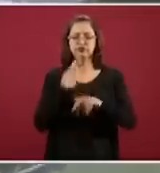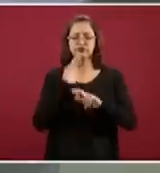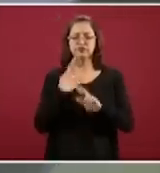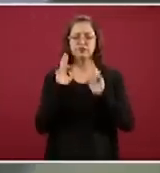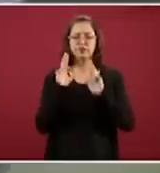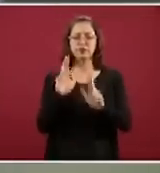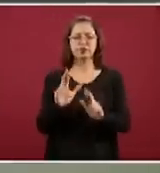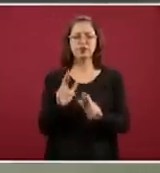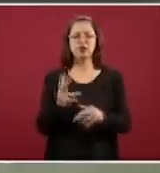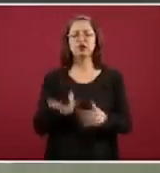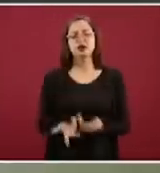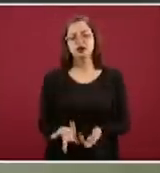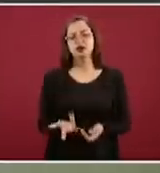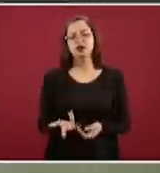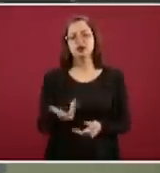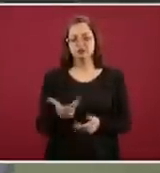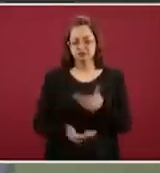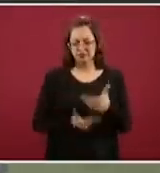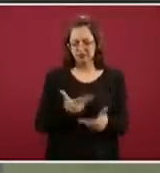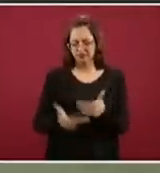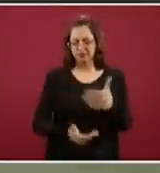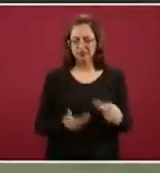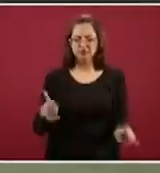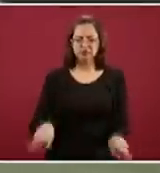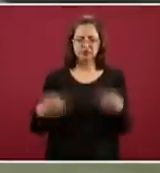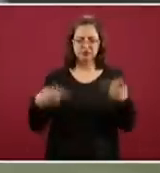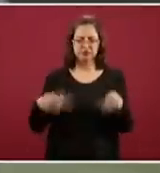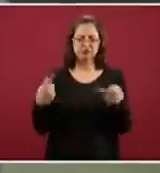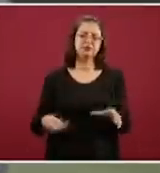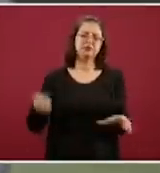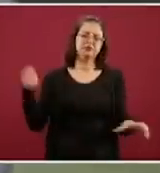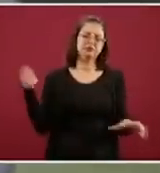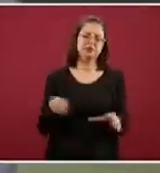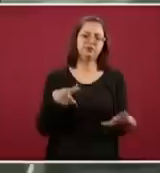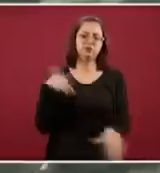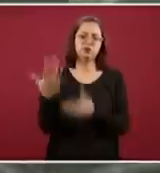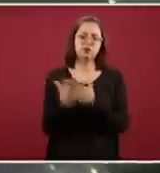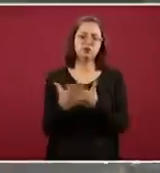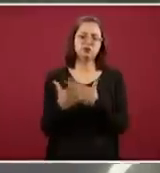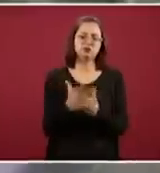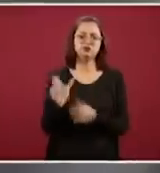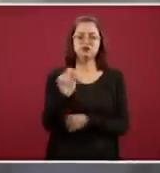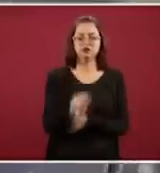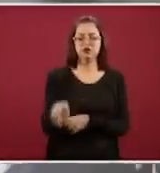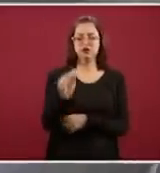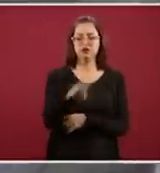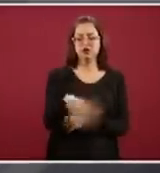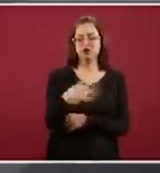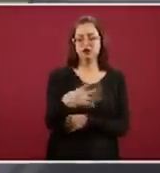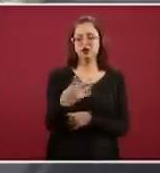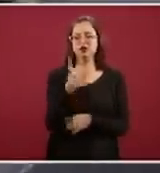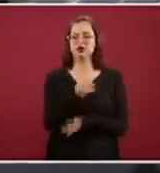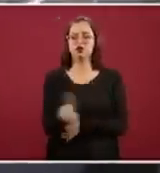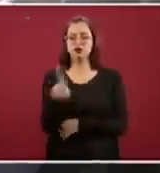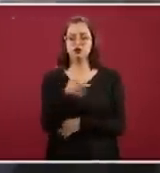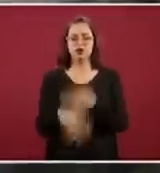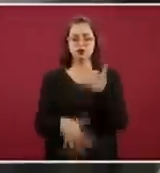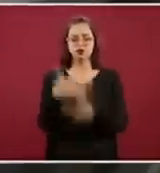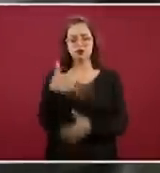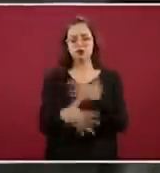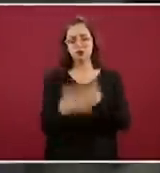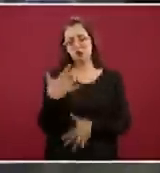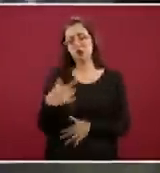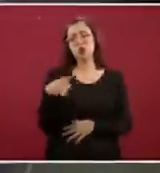estamos llevando a cabo esta subasta. Repito, es el próximo sábado 14, domingo 15, quienes